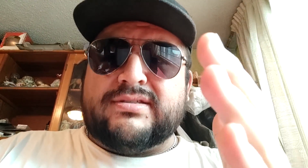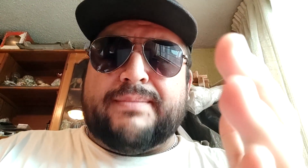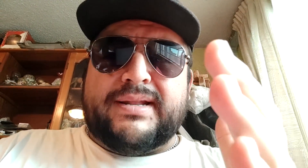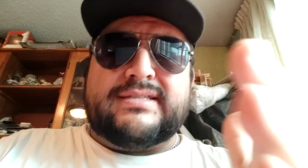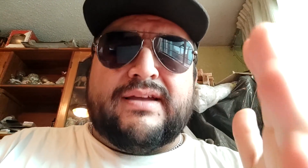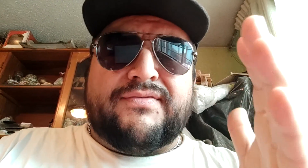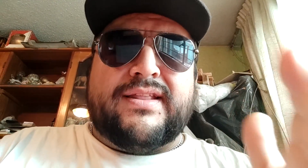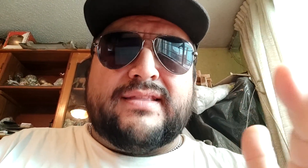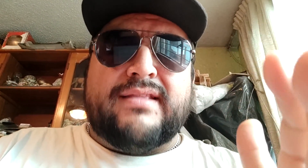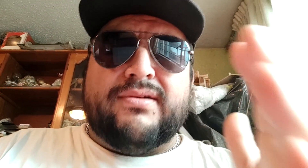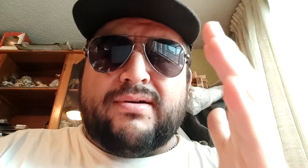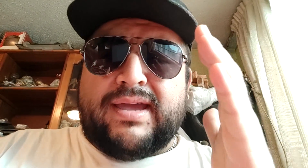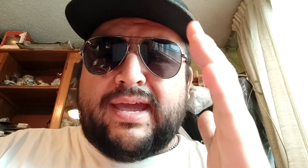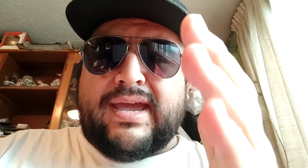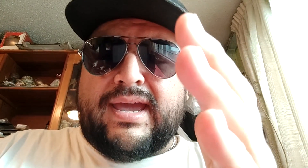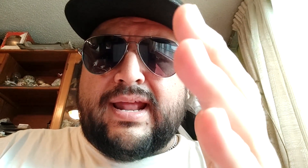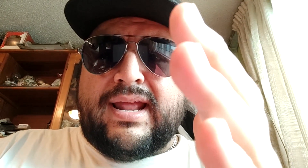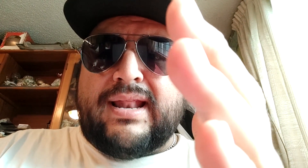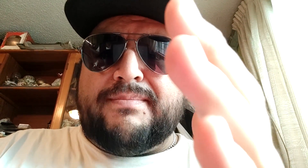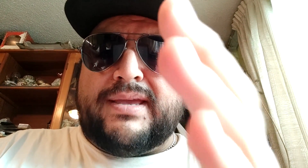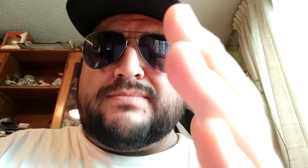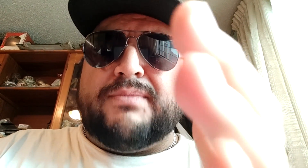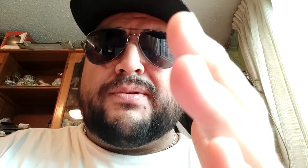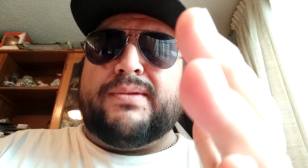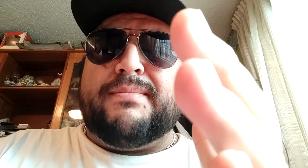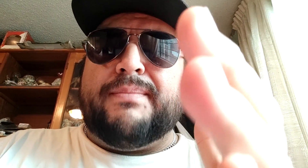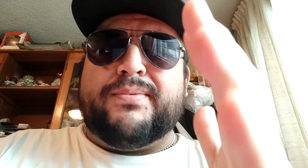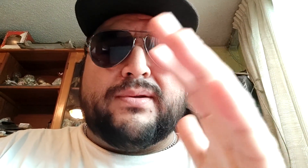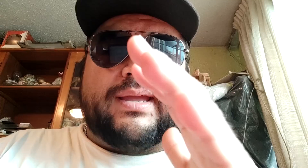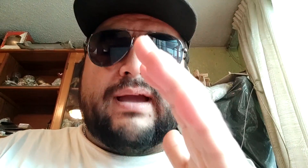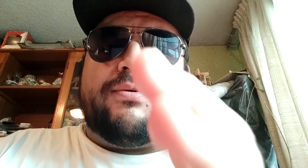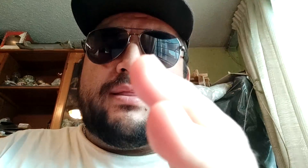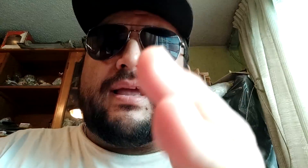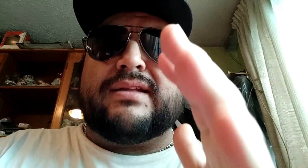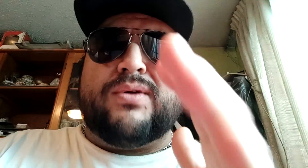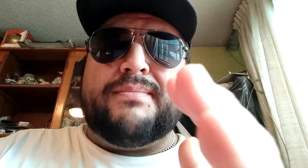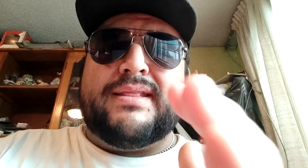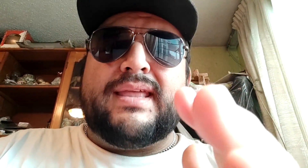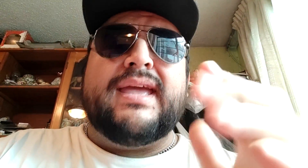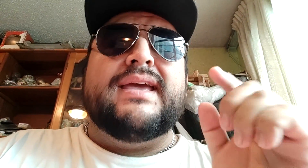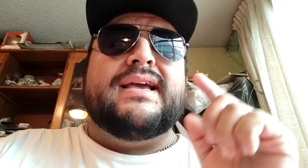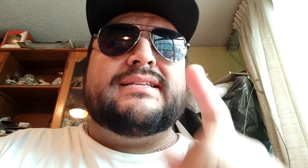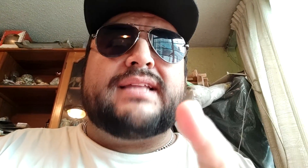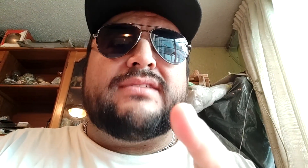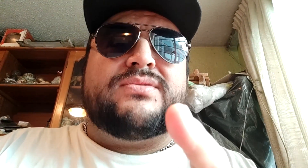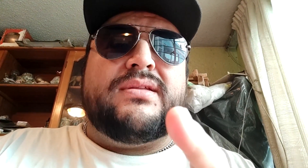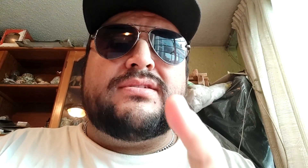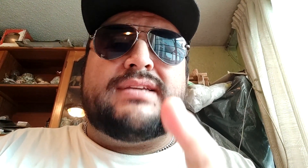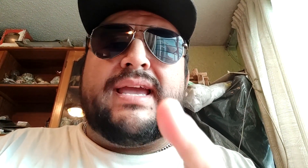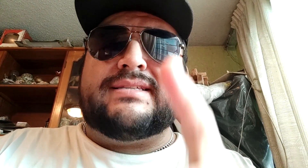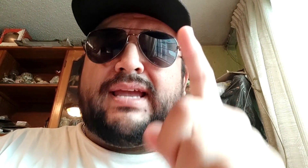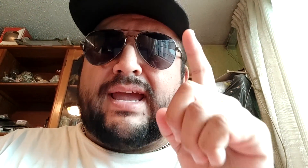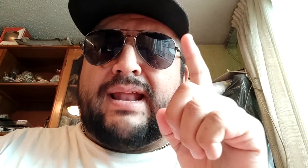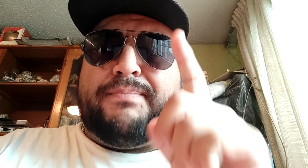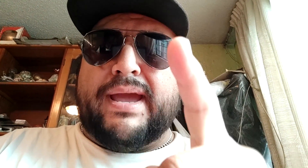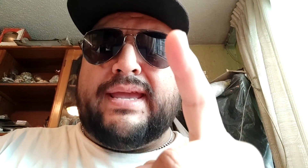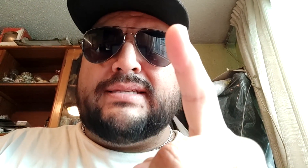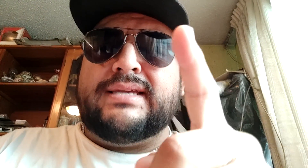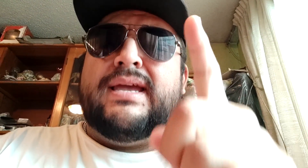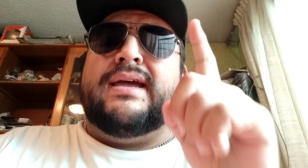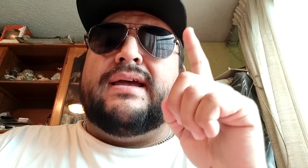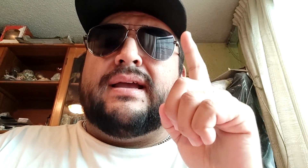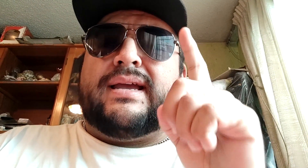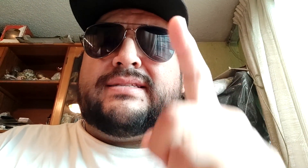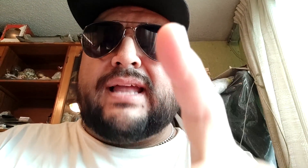Estados Unidos también está enfrentando el mismo problema, porque ahorita actualmente Estados Unidos ya es el